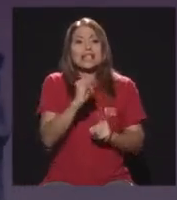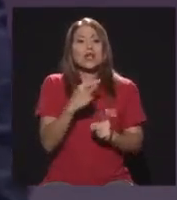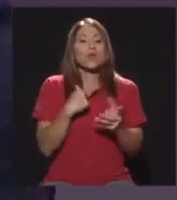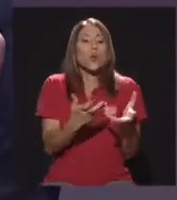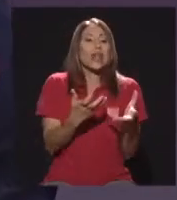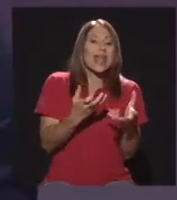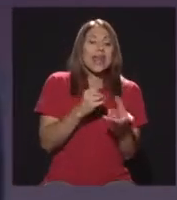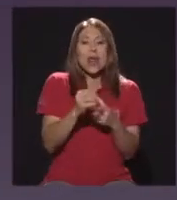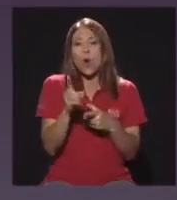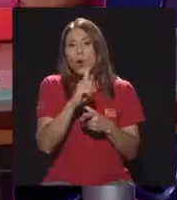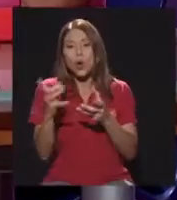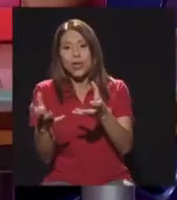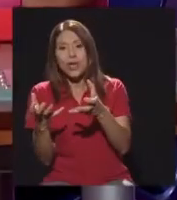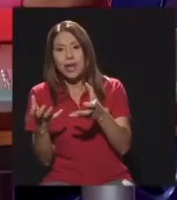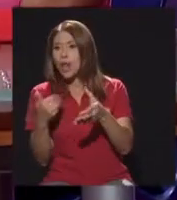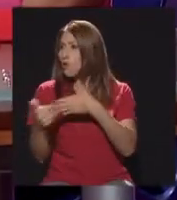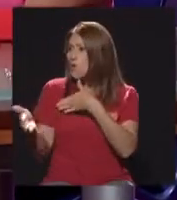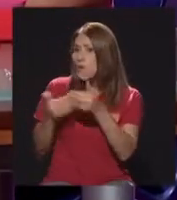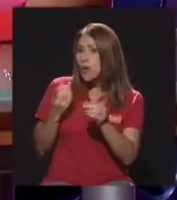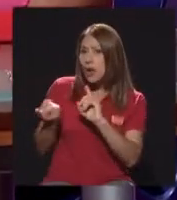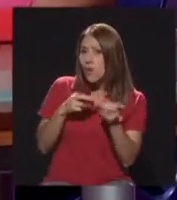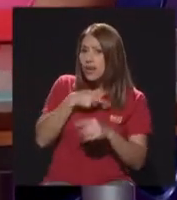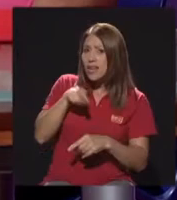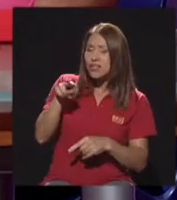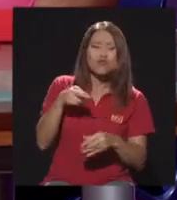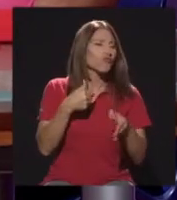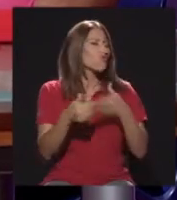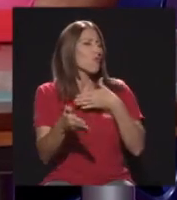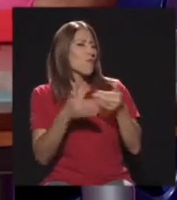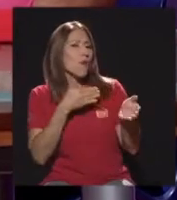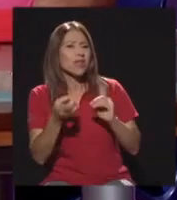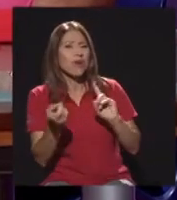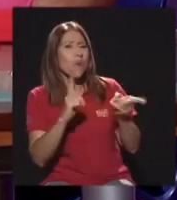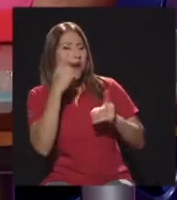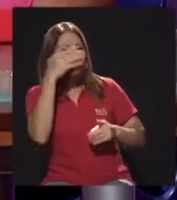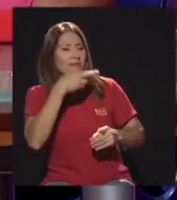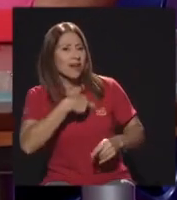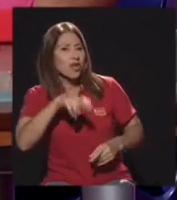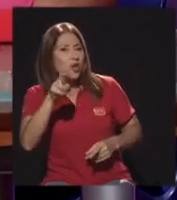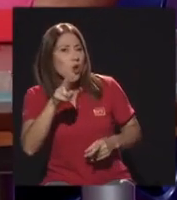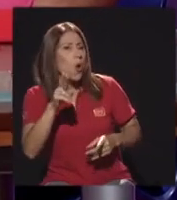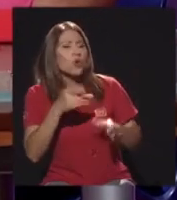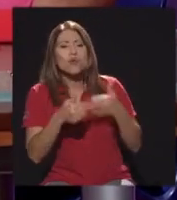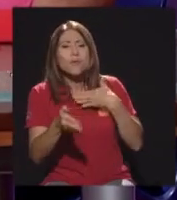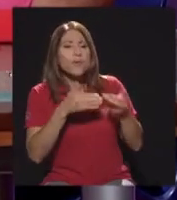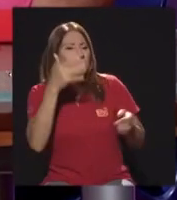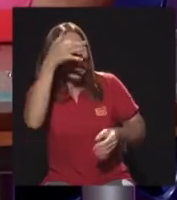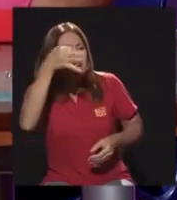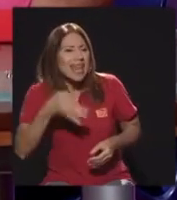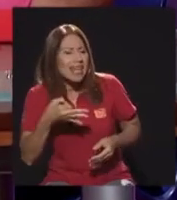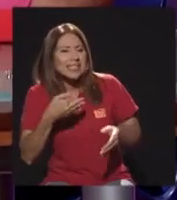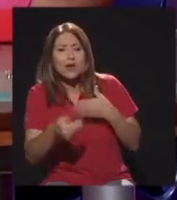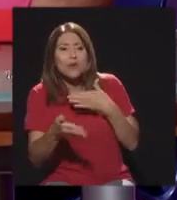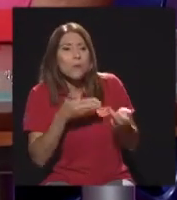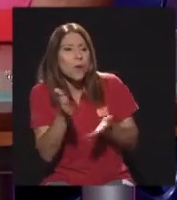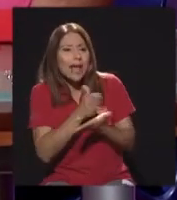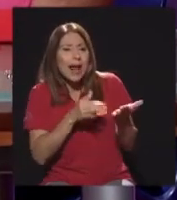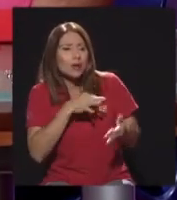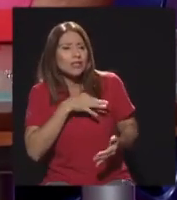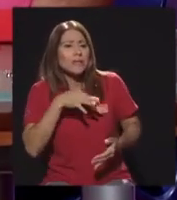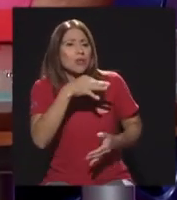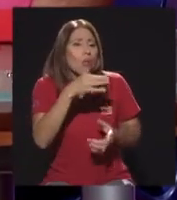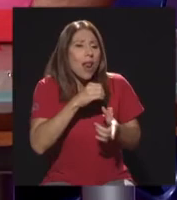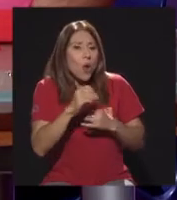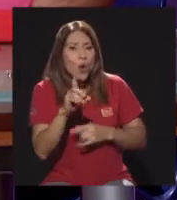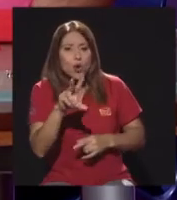pero no importa de qué vídeos de hoy de qué cuál es su si es espiritual o no verdad eso no tiene digamos